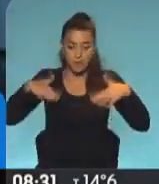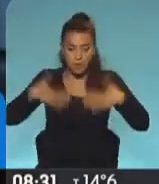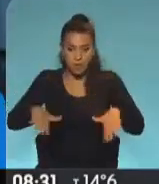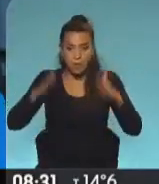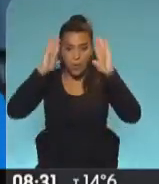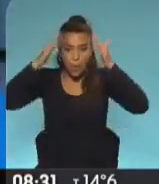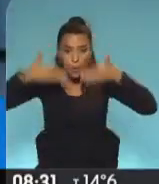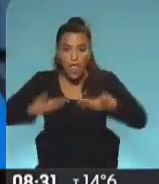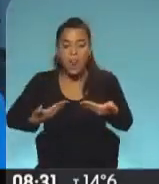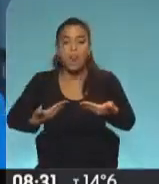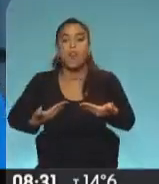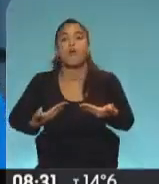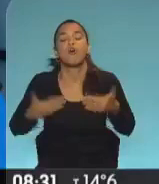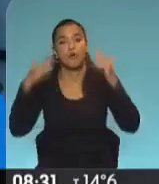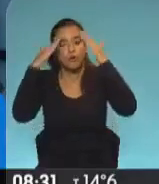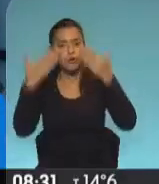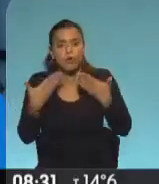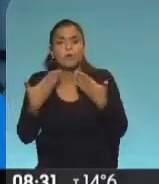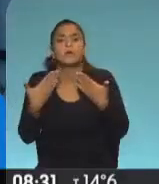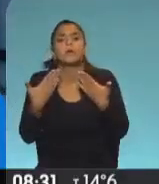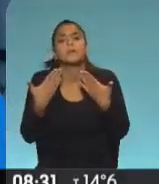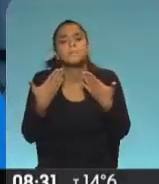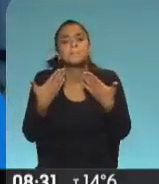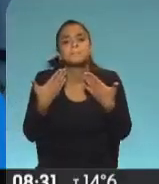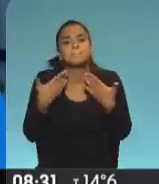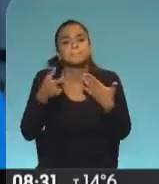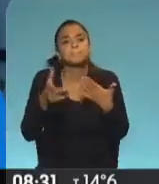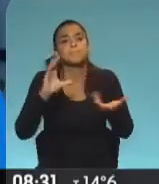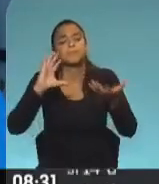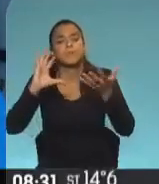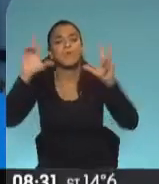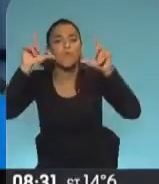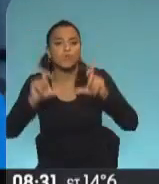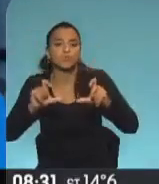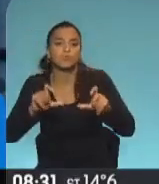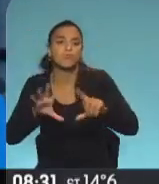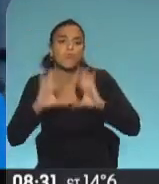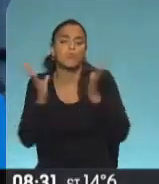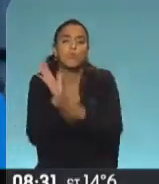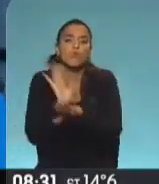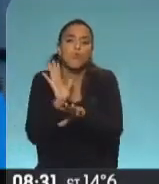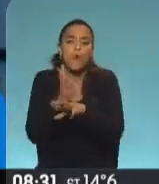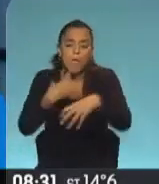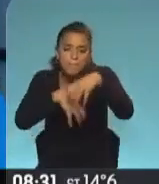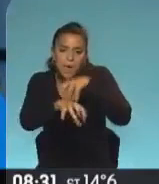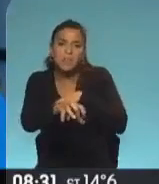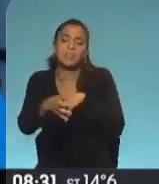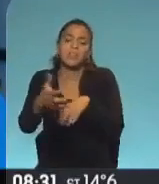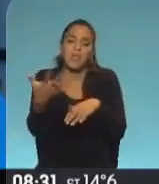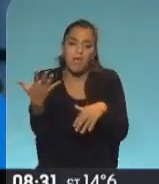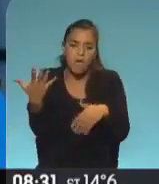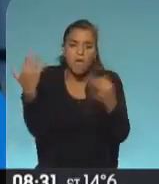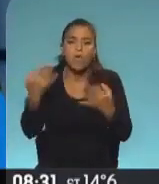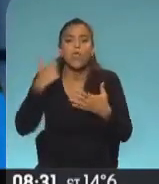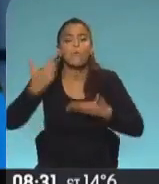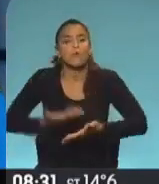con el velo islámico, con la sharia, con la hijab. Y esa foto recorrió el mundo y fue una foto de empatía y una escena de empatía y